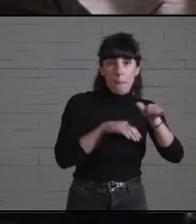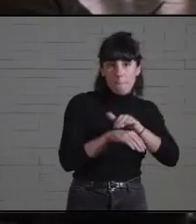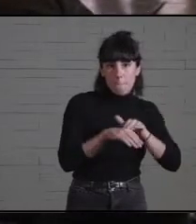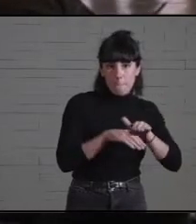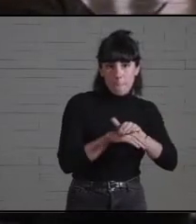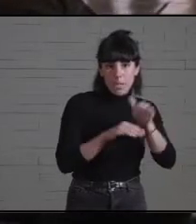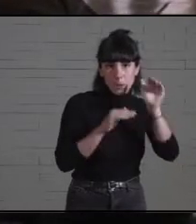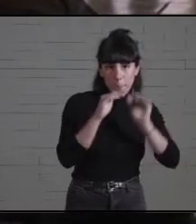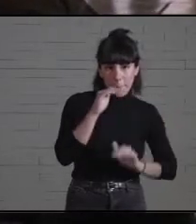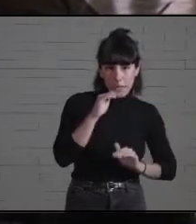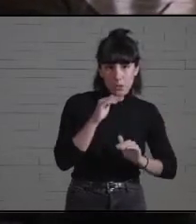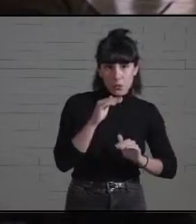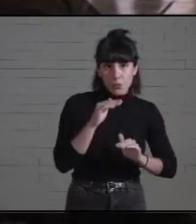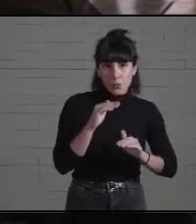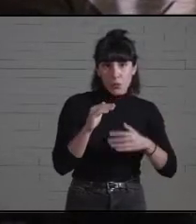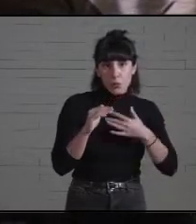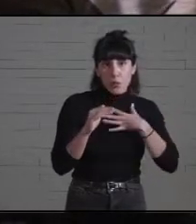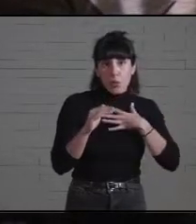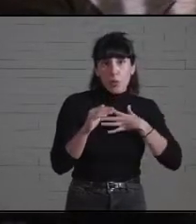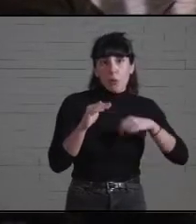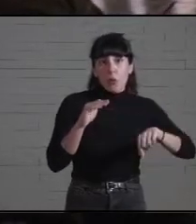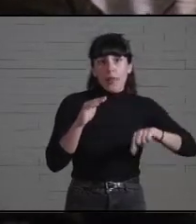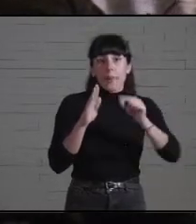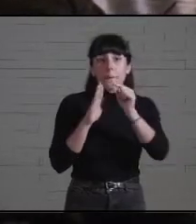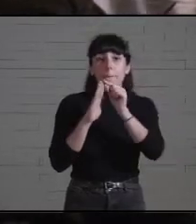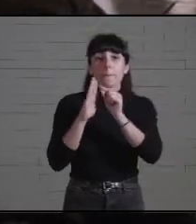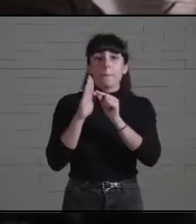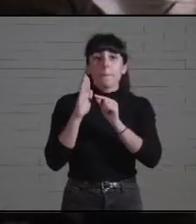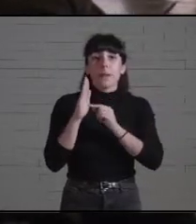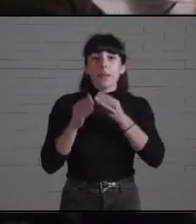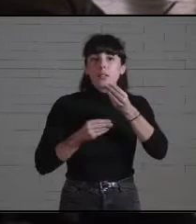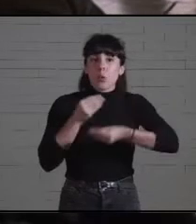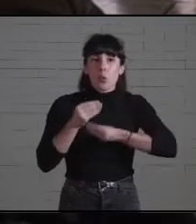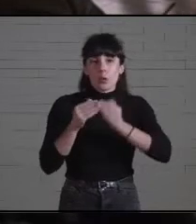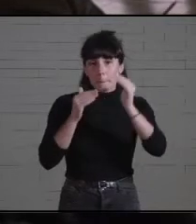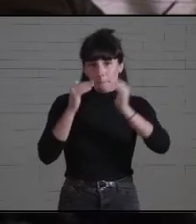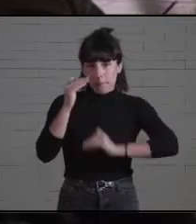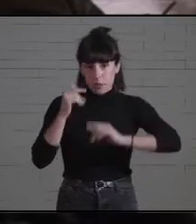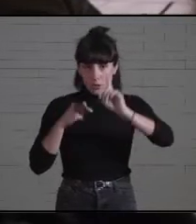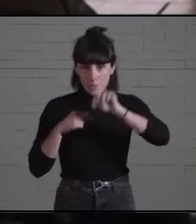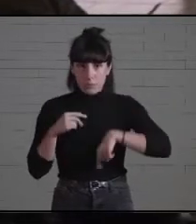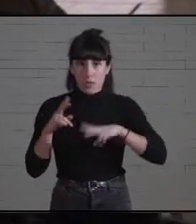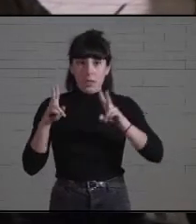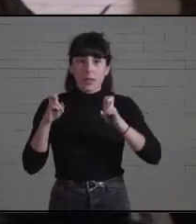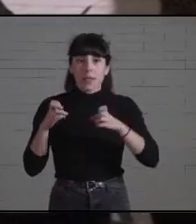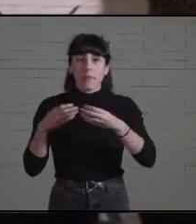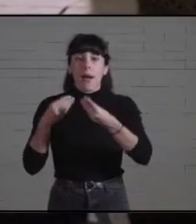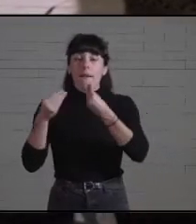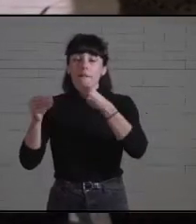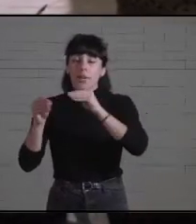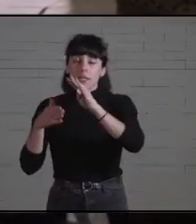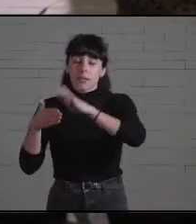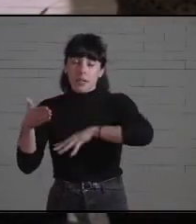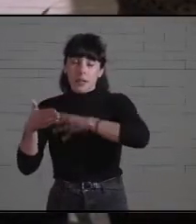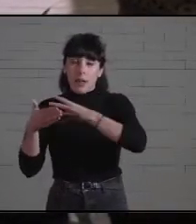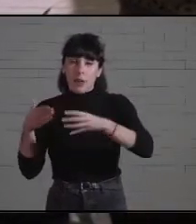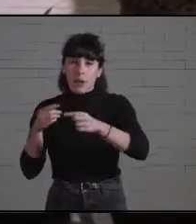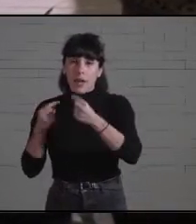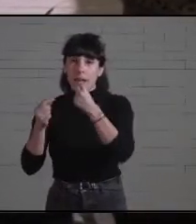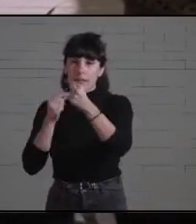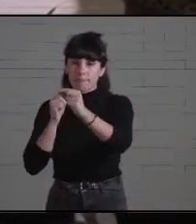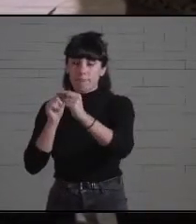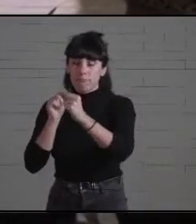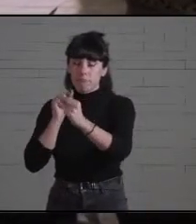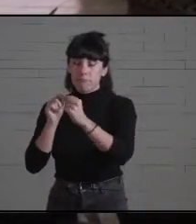menos se cogen medida alguna, ¿de acuerdo? Y la flexibilidad horaria y el teletrabajo, esto